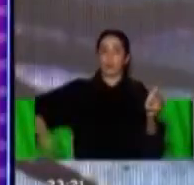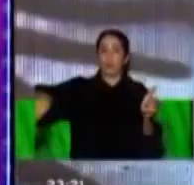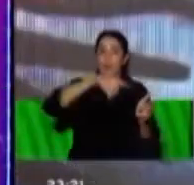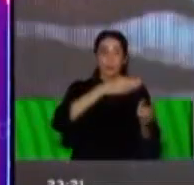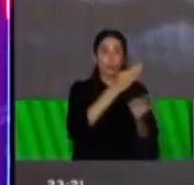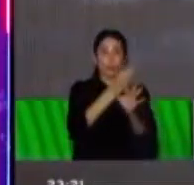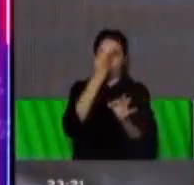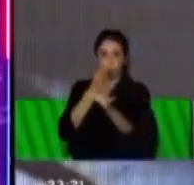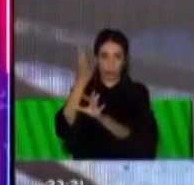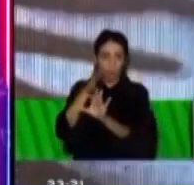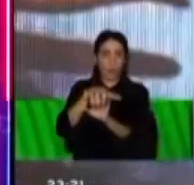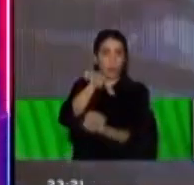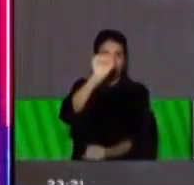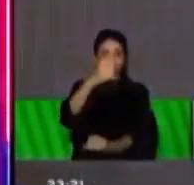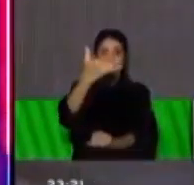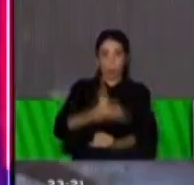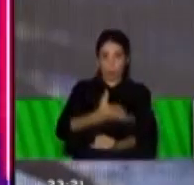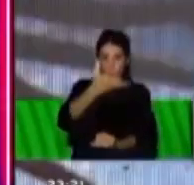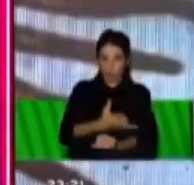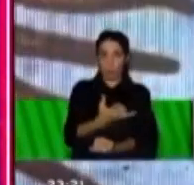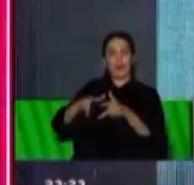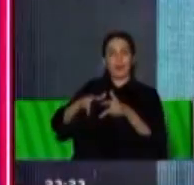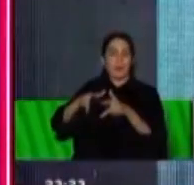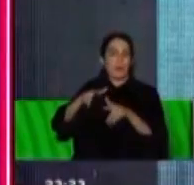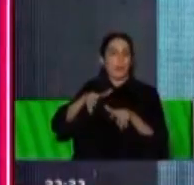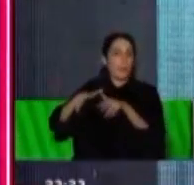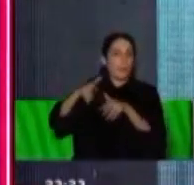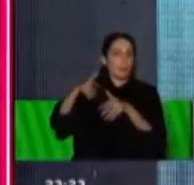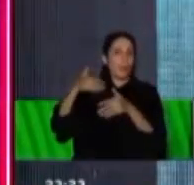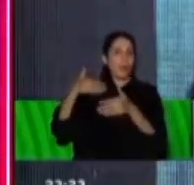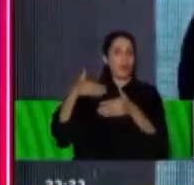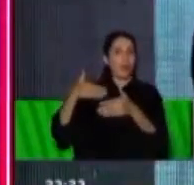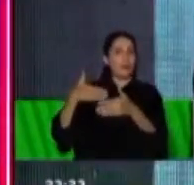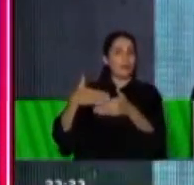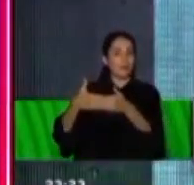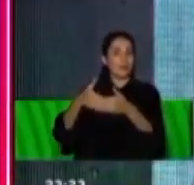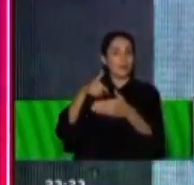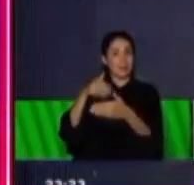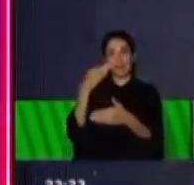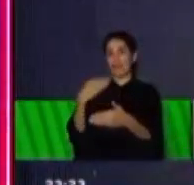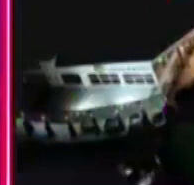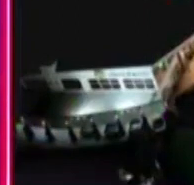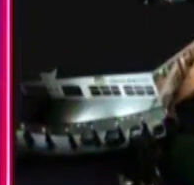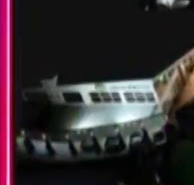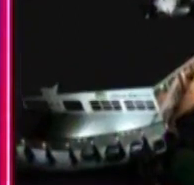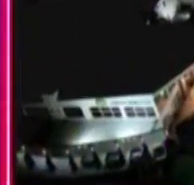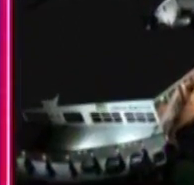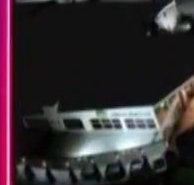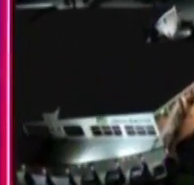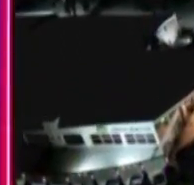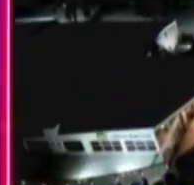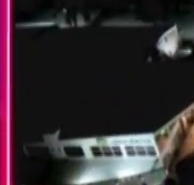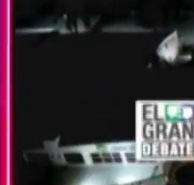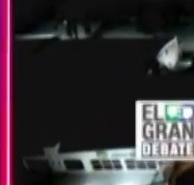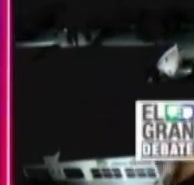de lograr la atención ciudadana en este momento, o sea, cuando hay, aparte, una elección tan, sí, competitiva en la provincia,